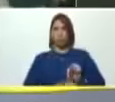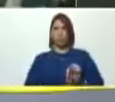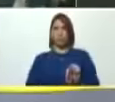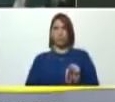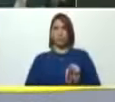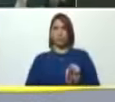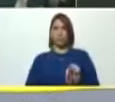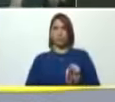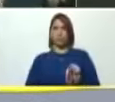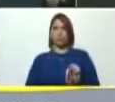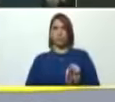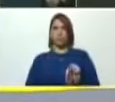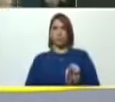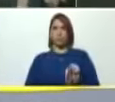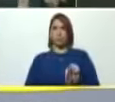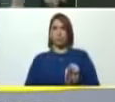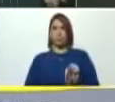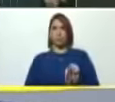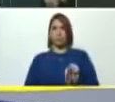Se conectó